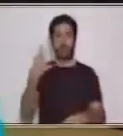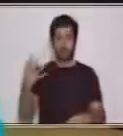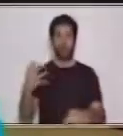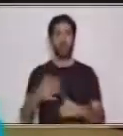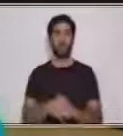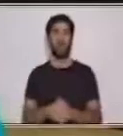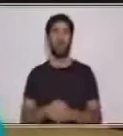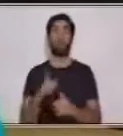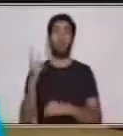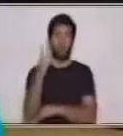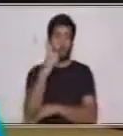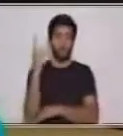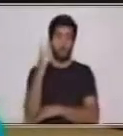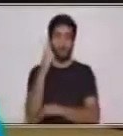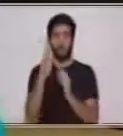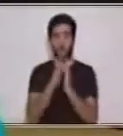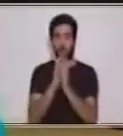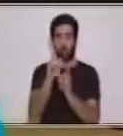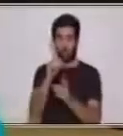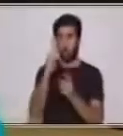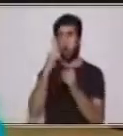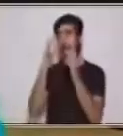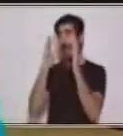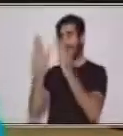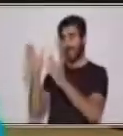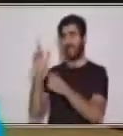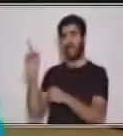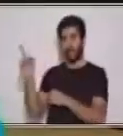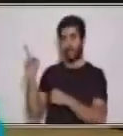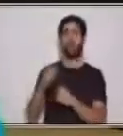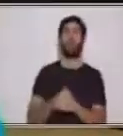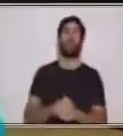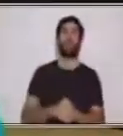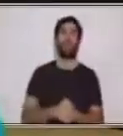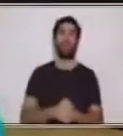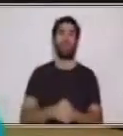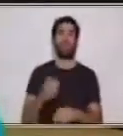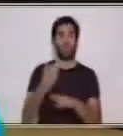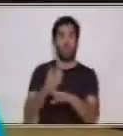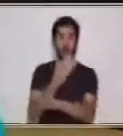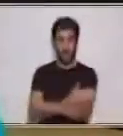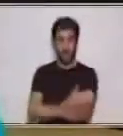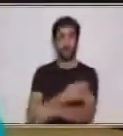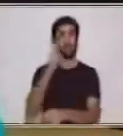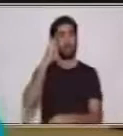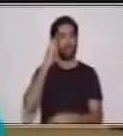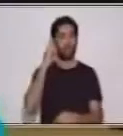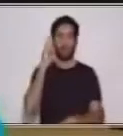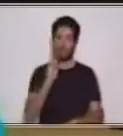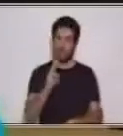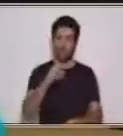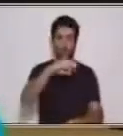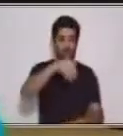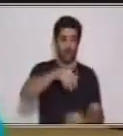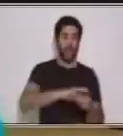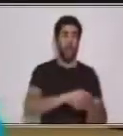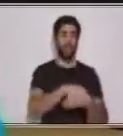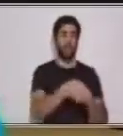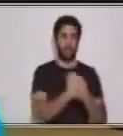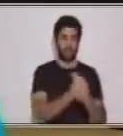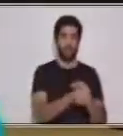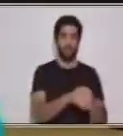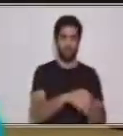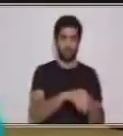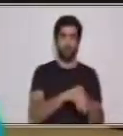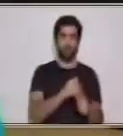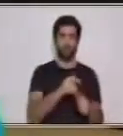prestemos mucha atención también. Antes de empezar, te recomiendo que laves tus manos constantemente con suficiente agua y jabón. En